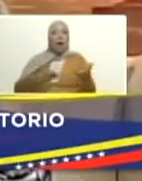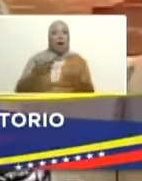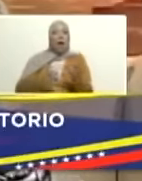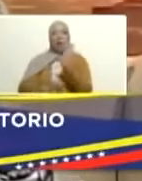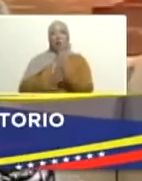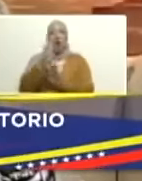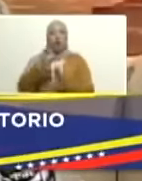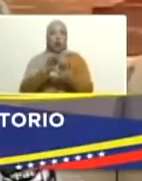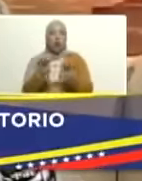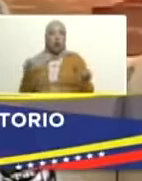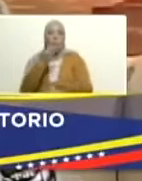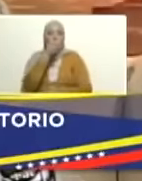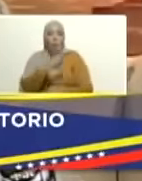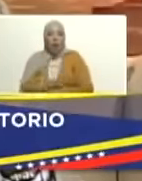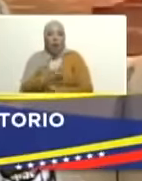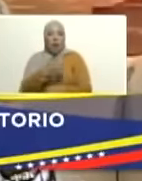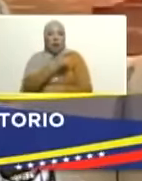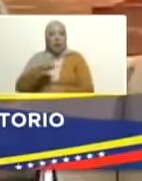educación,